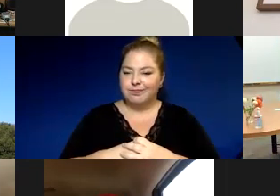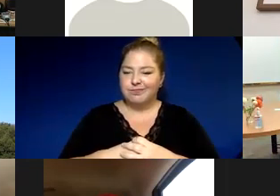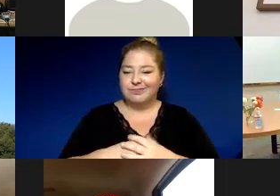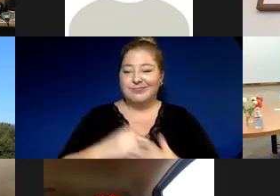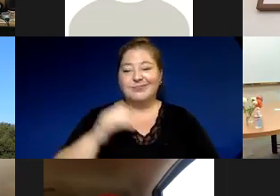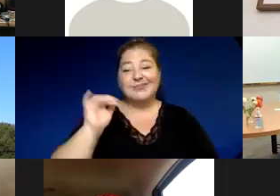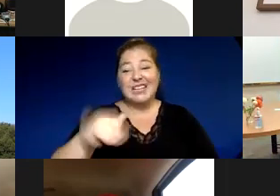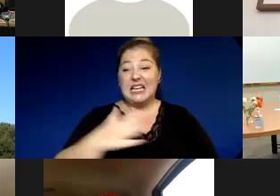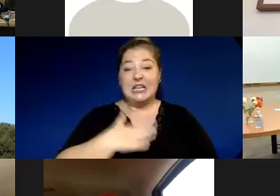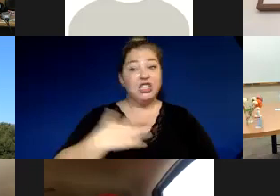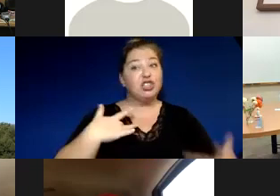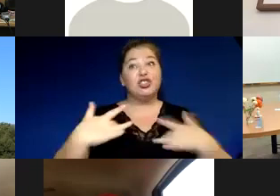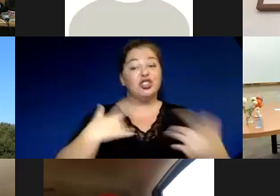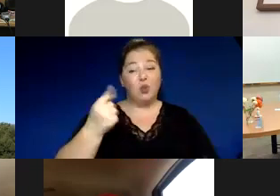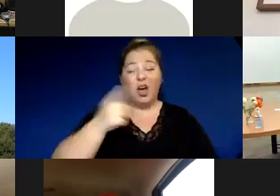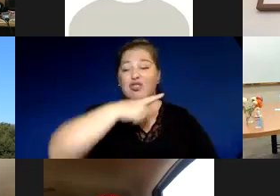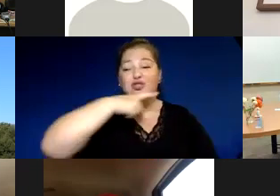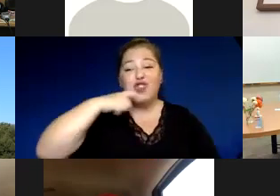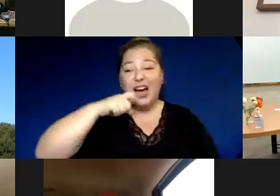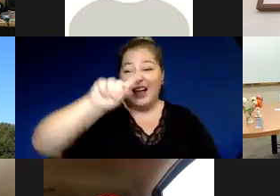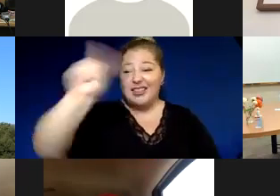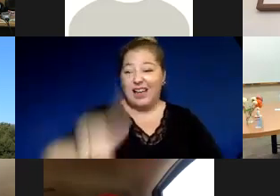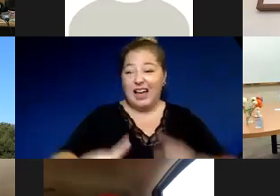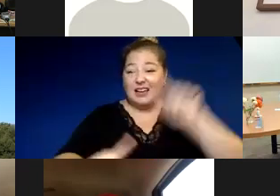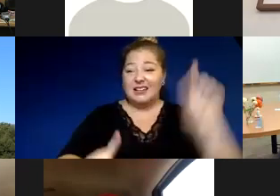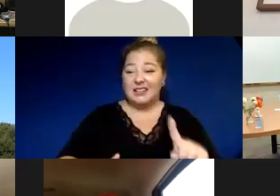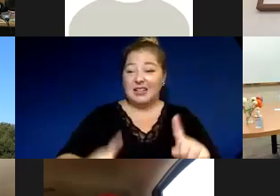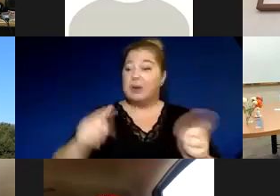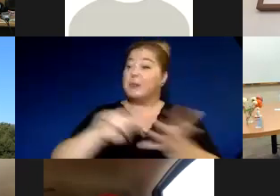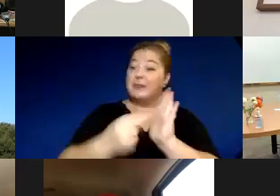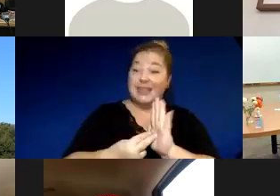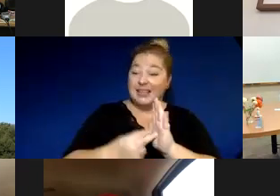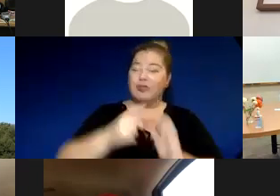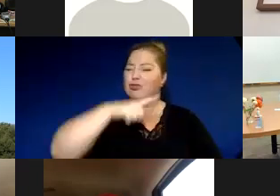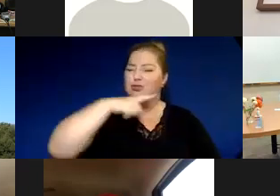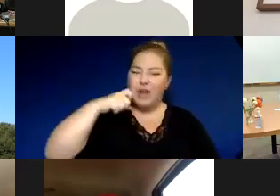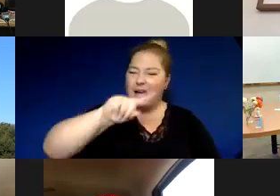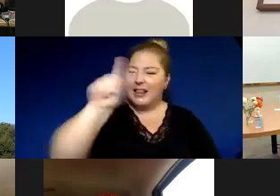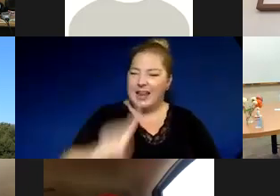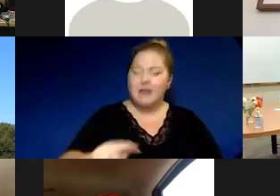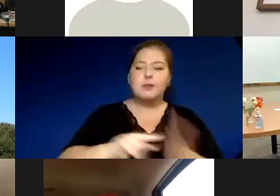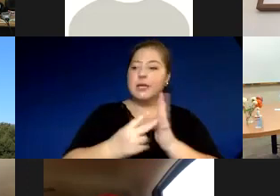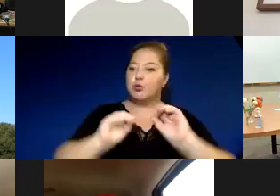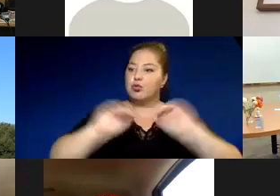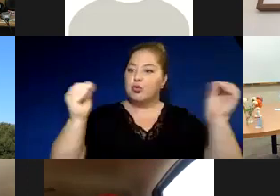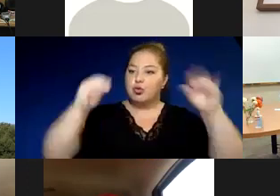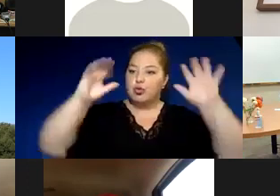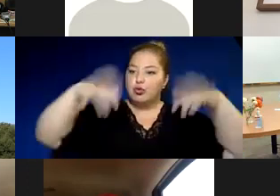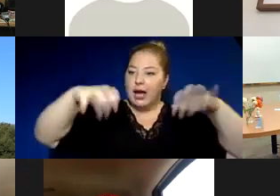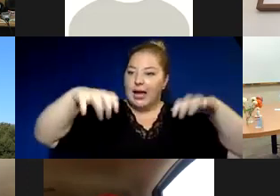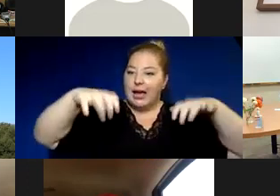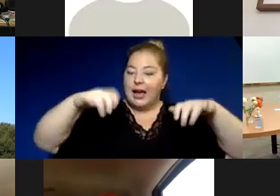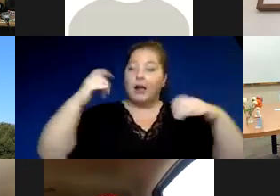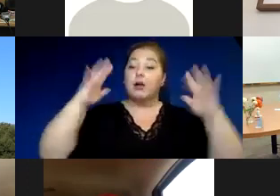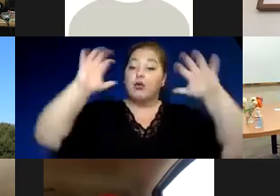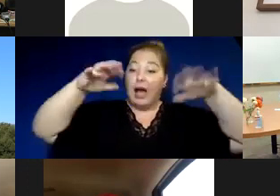tormentas eléctricas que pueden caer en esa área, con los relámpagos. Entonces, la idea